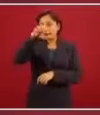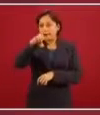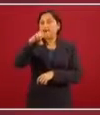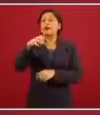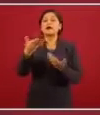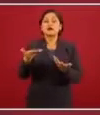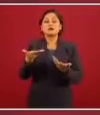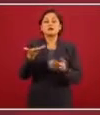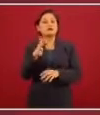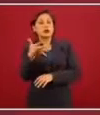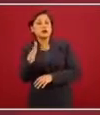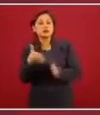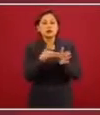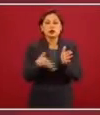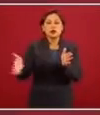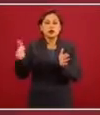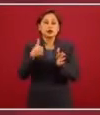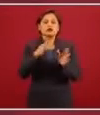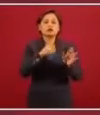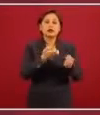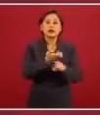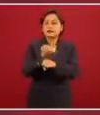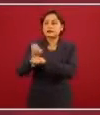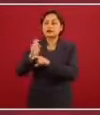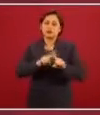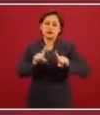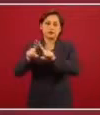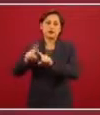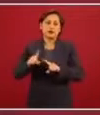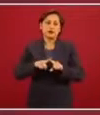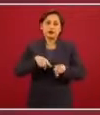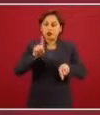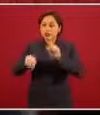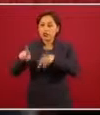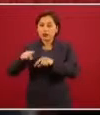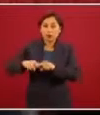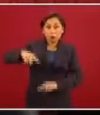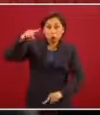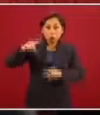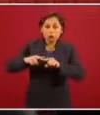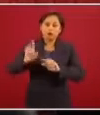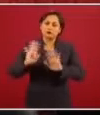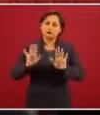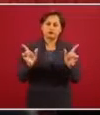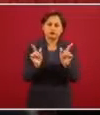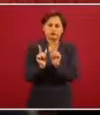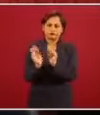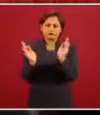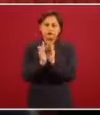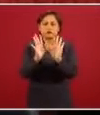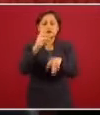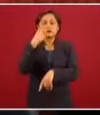edad promedio entre los distintos estados, pero son muy pequeñitas estas variaciones. En general, la región sur es